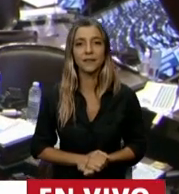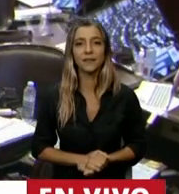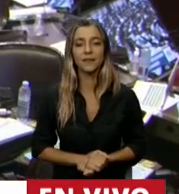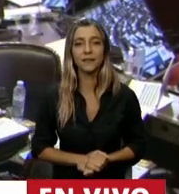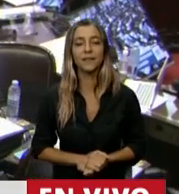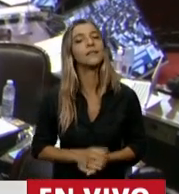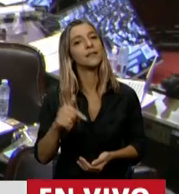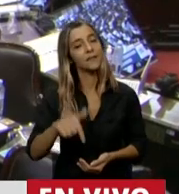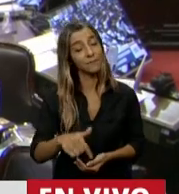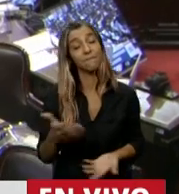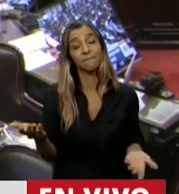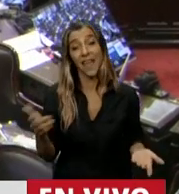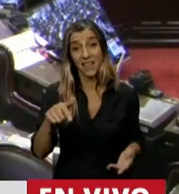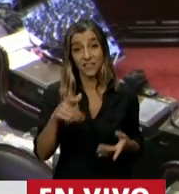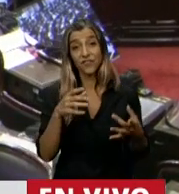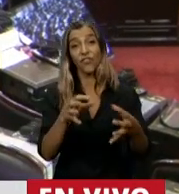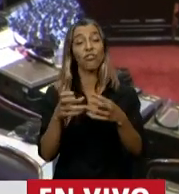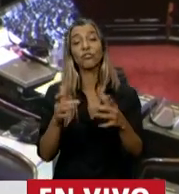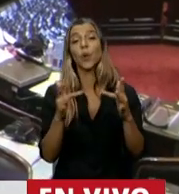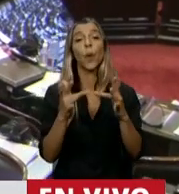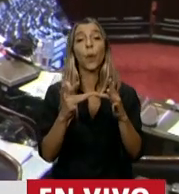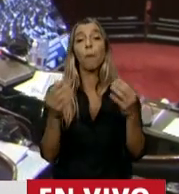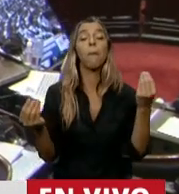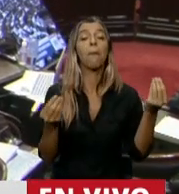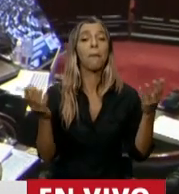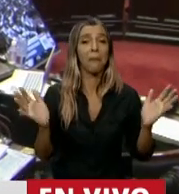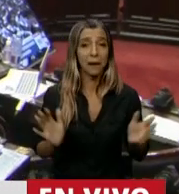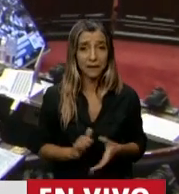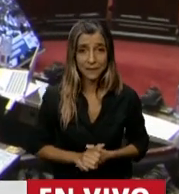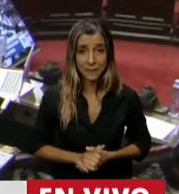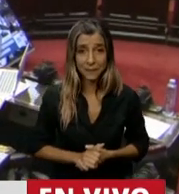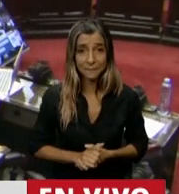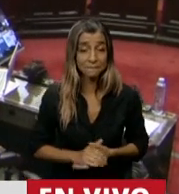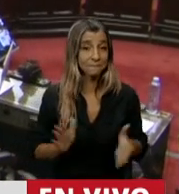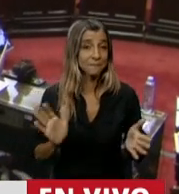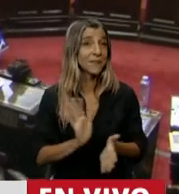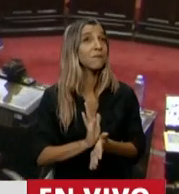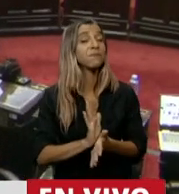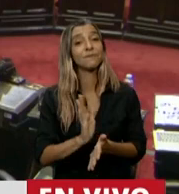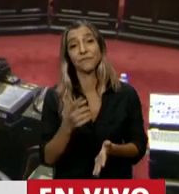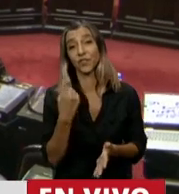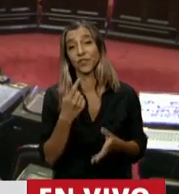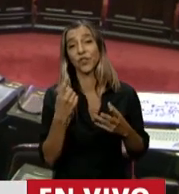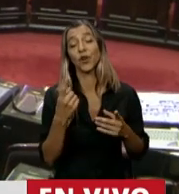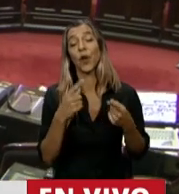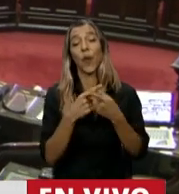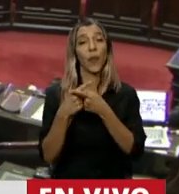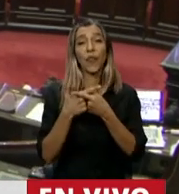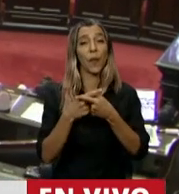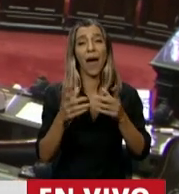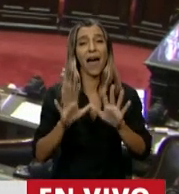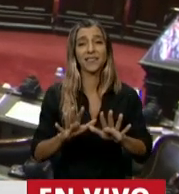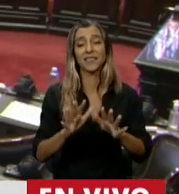Para esto querían las sesiones virtuales, inmortalizar las sesiones virtuales, para tener que discutir de esta manera